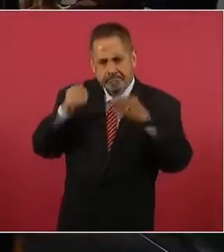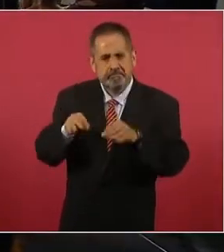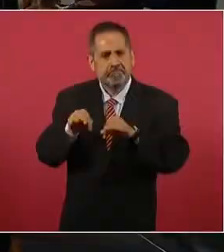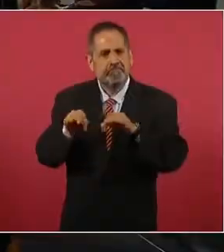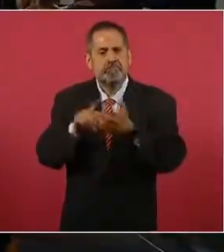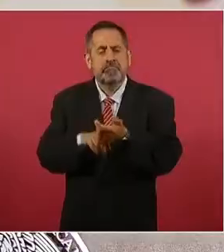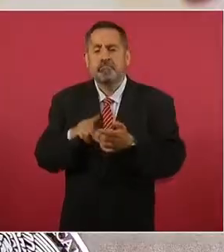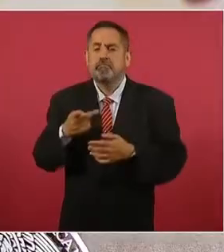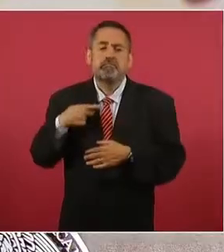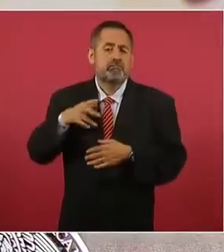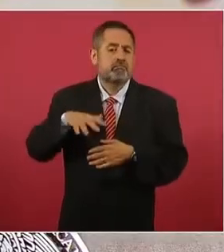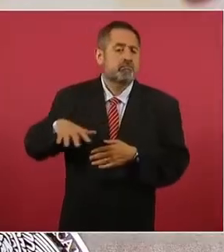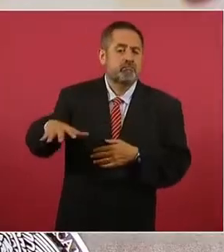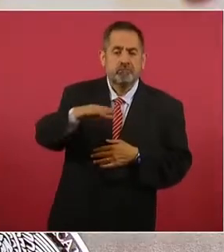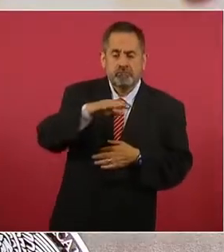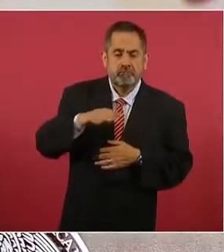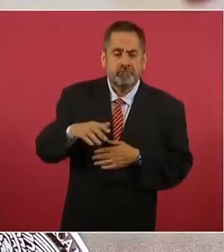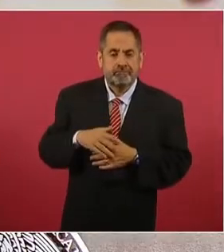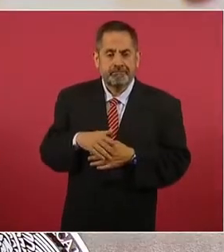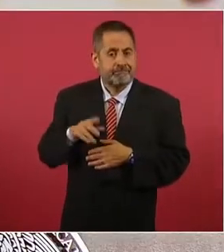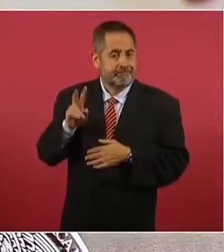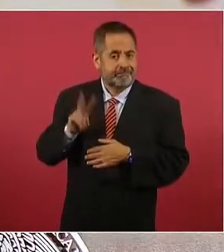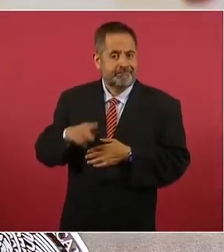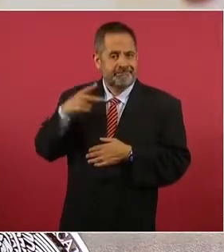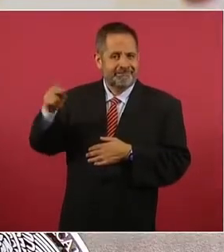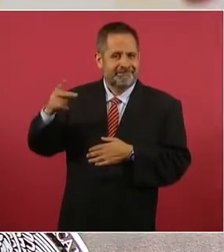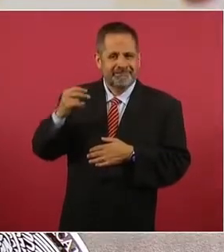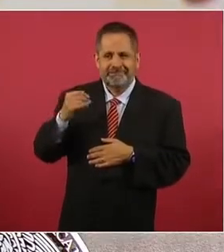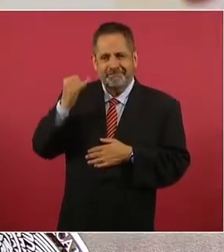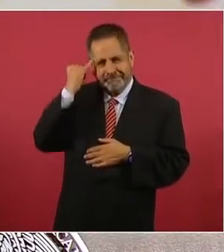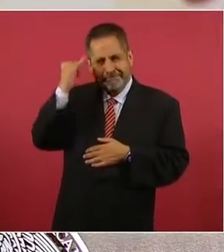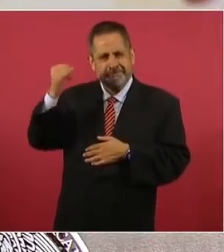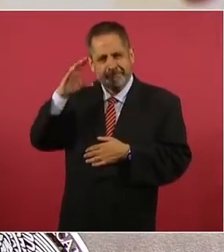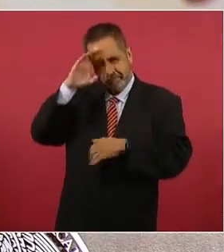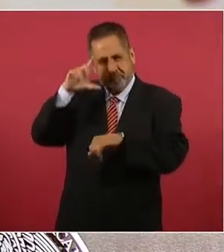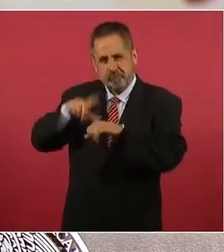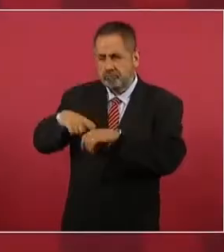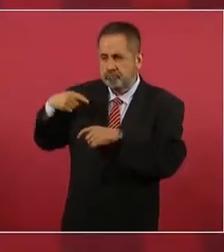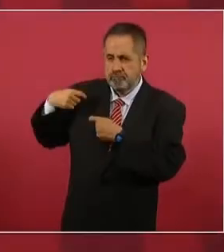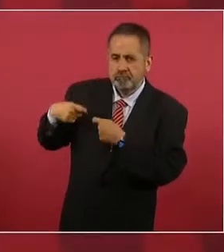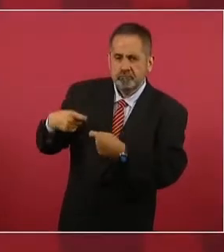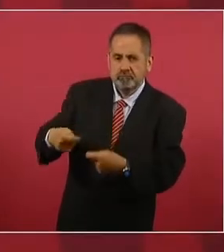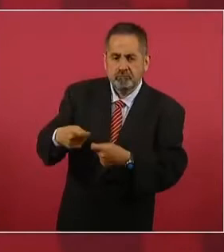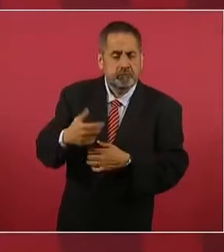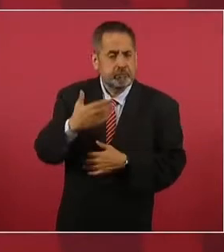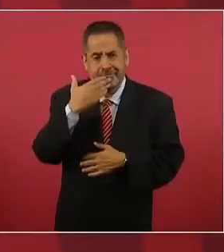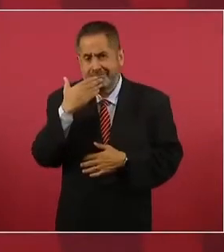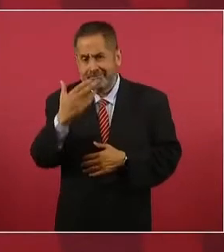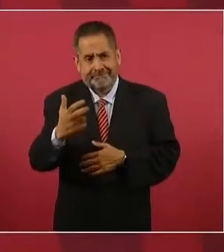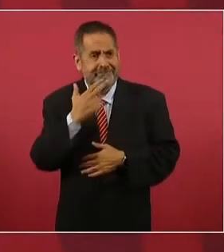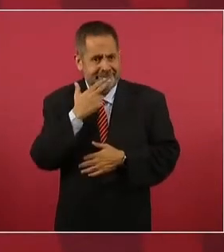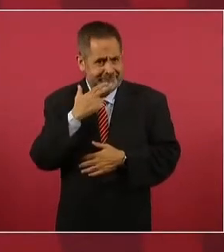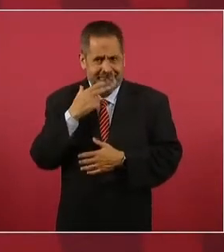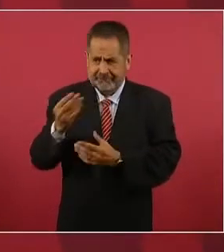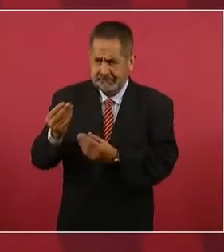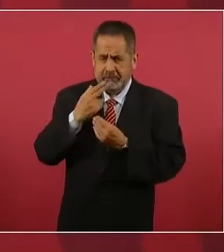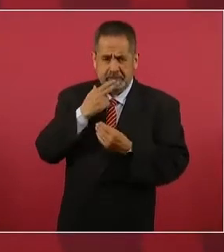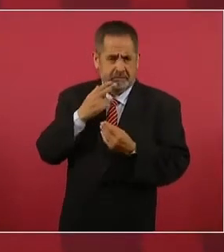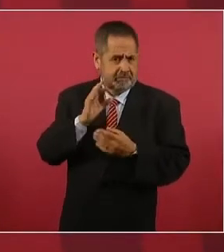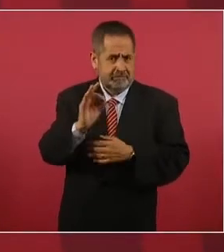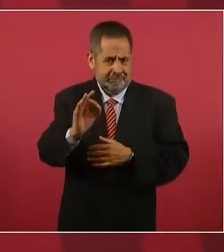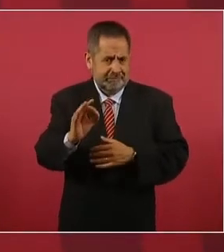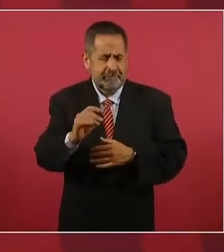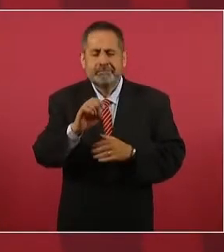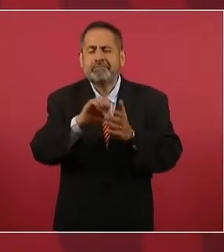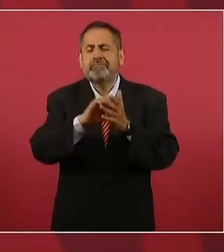del pueblo, de que nacen precisamente en nuestra cultura, son bienvenidas. Tan es así que hay, nada más